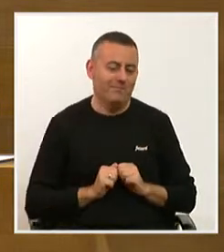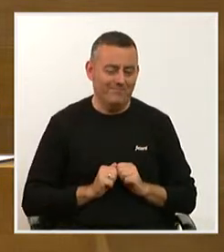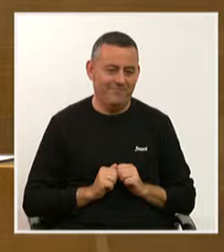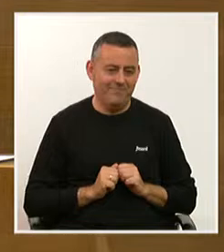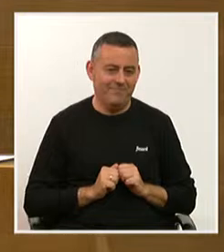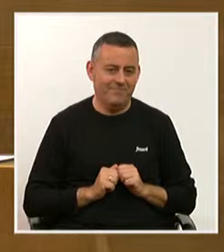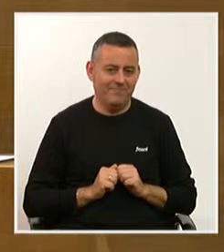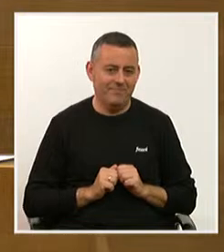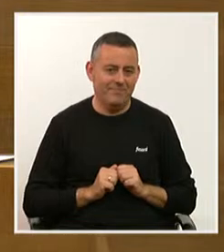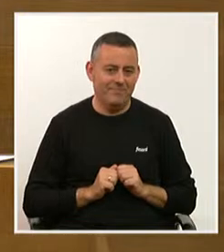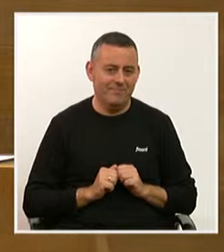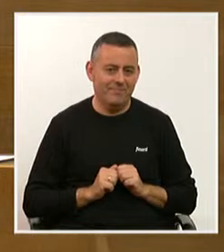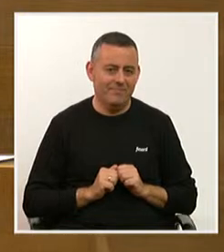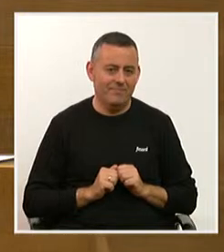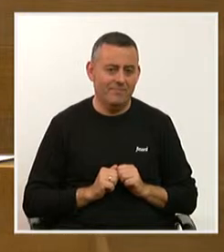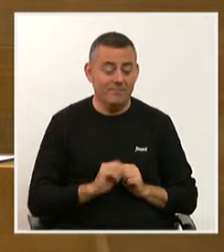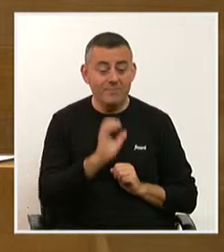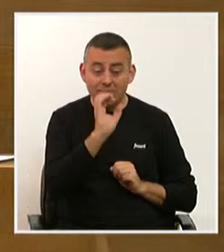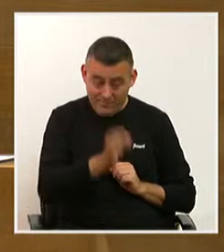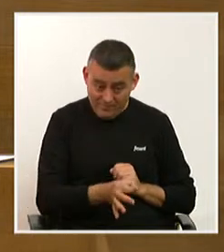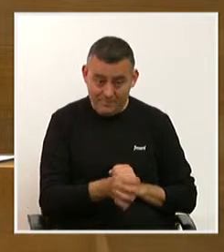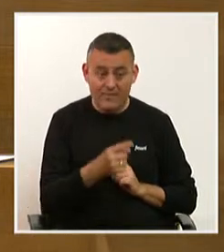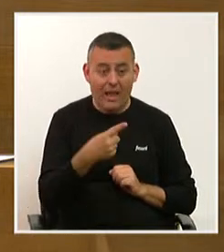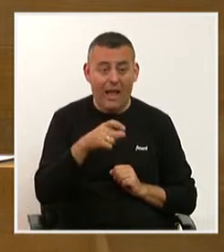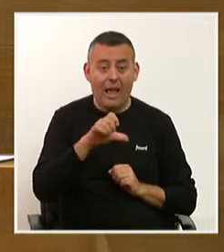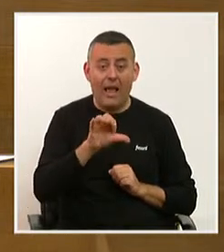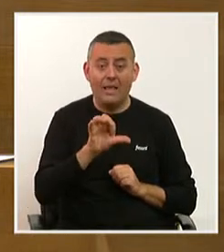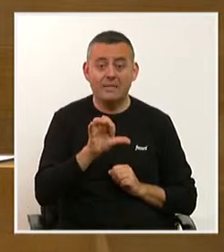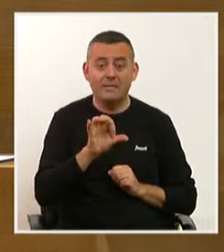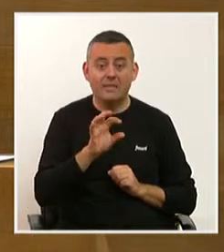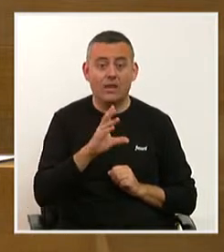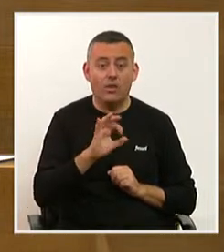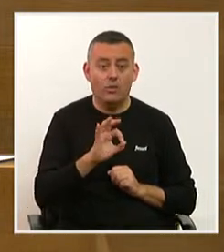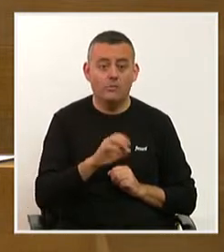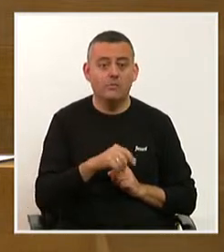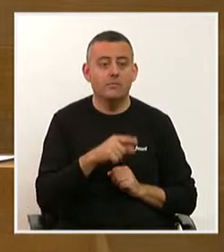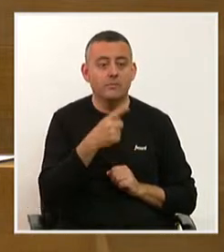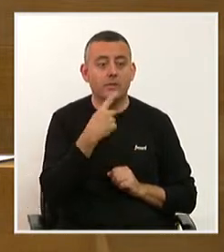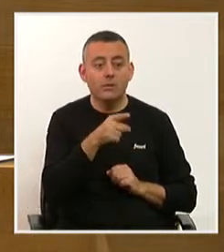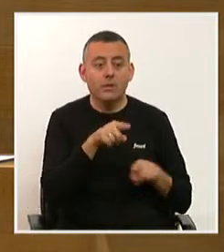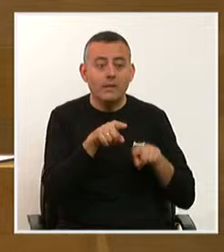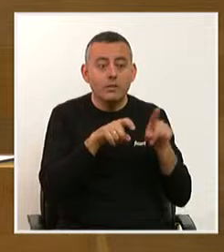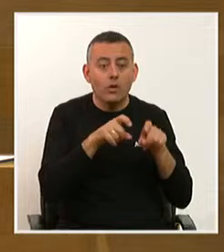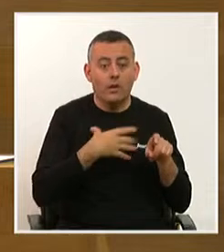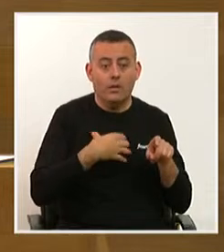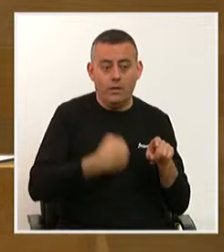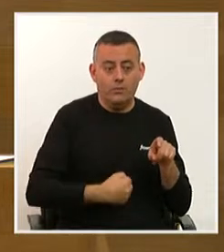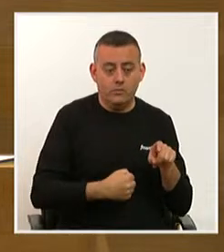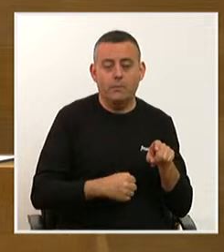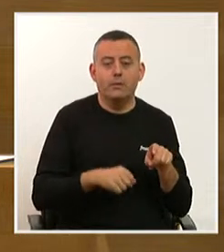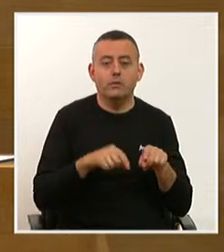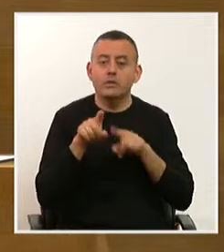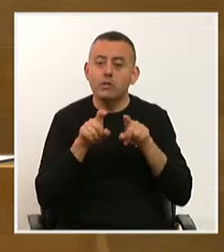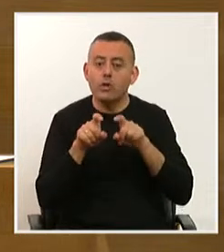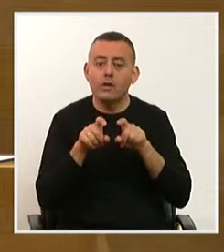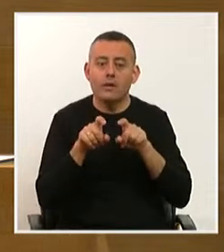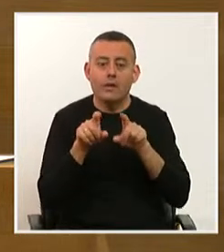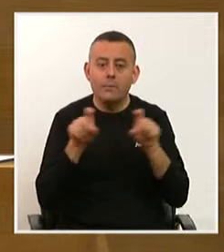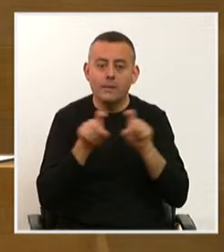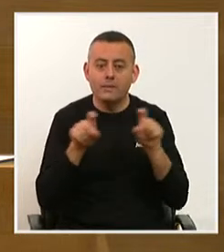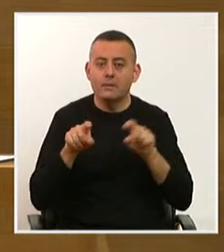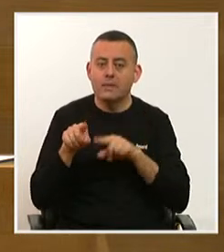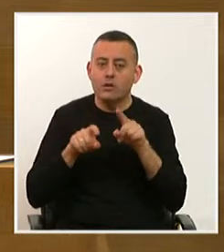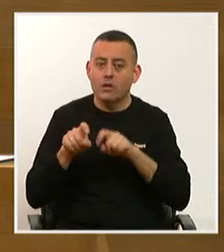volen tornar ese model y ese model es el p puebles El p empreses El p comision El